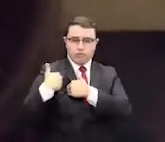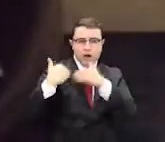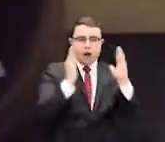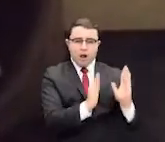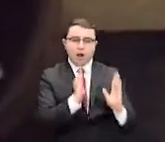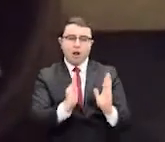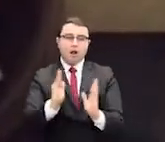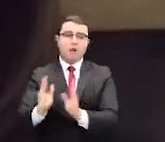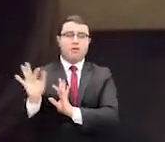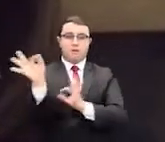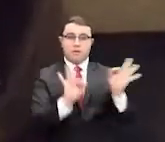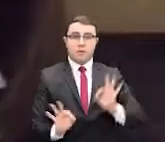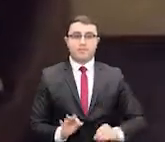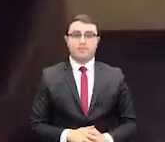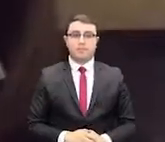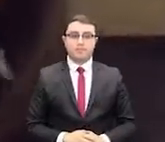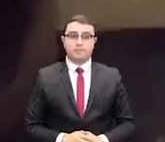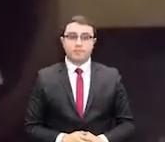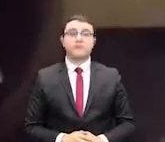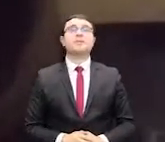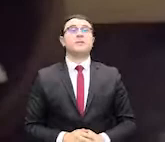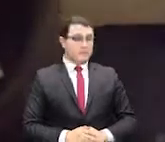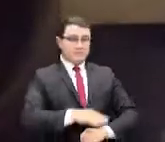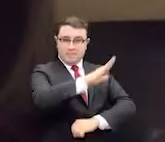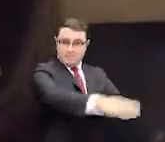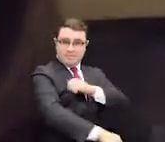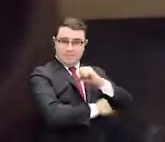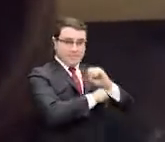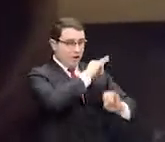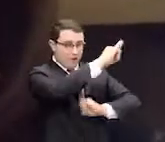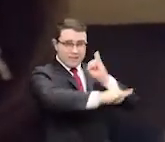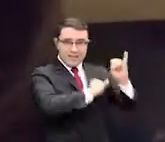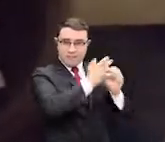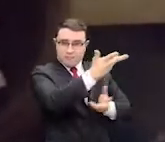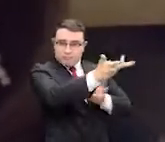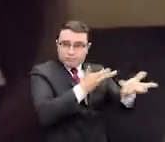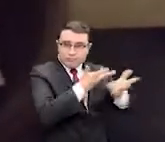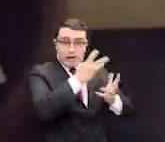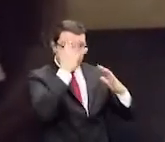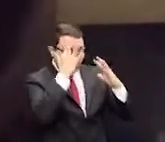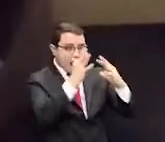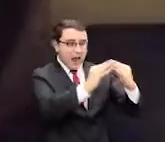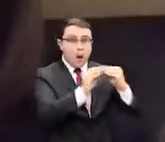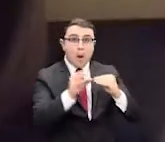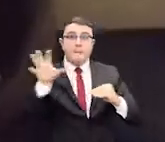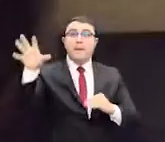audiencia. Igualmente con la Cancillería, coordinamos todo lo que tenga que